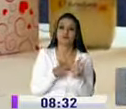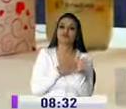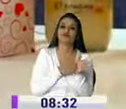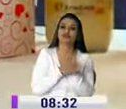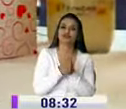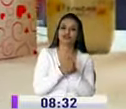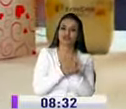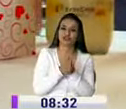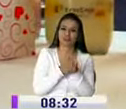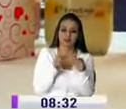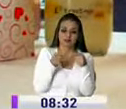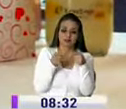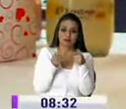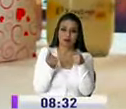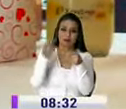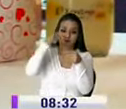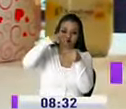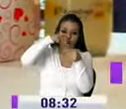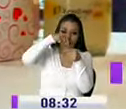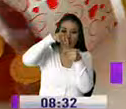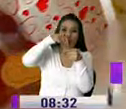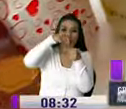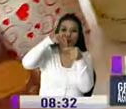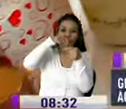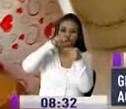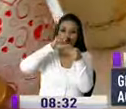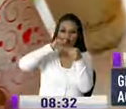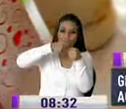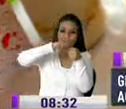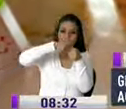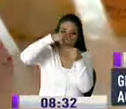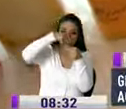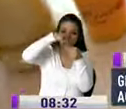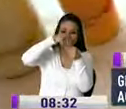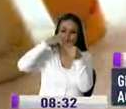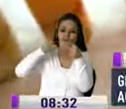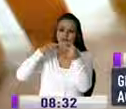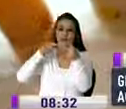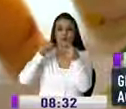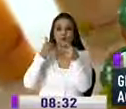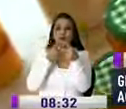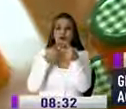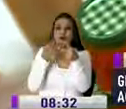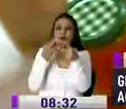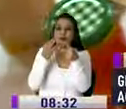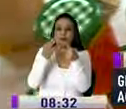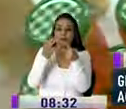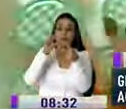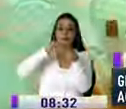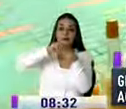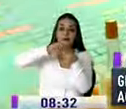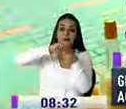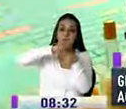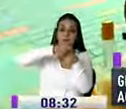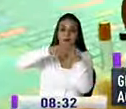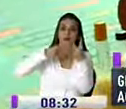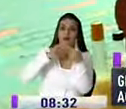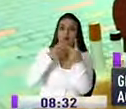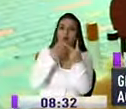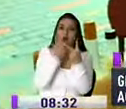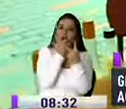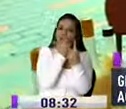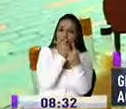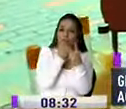con mermelada de mandarina, rellenos. Y tenemos los cremosos, cremosos de mandarina, de limón,